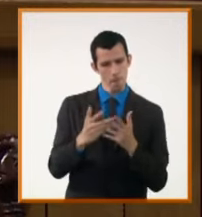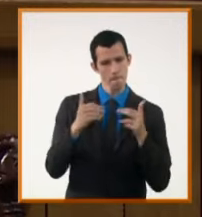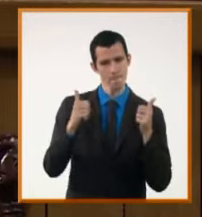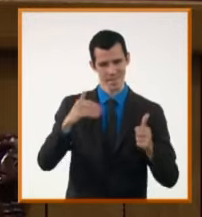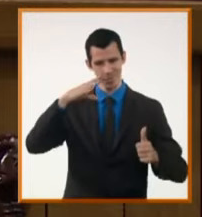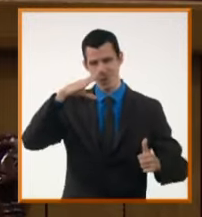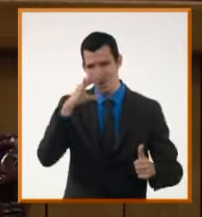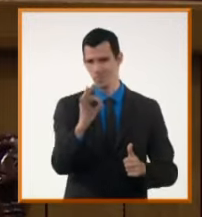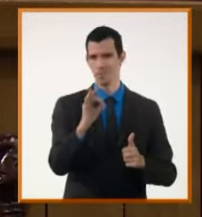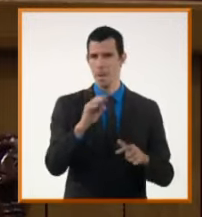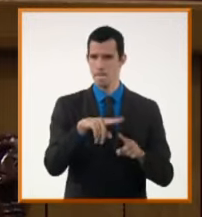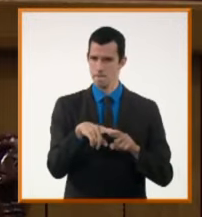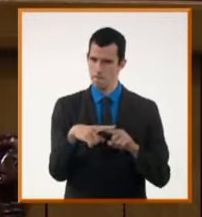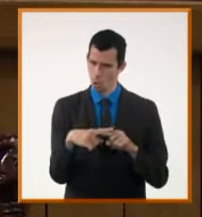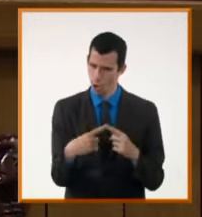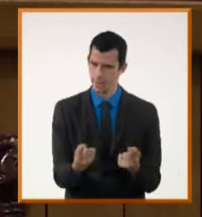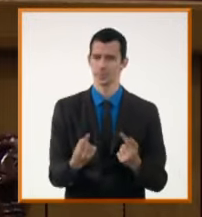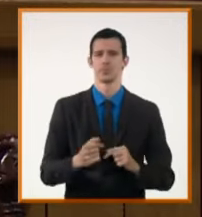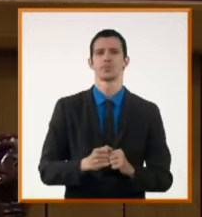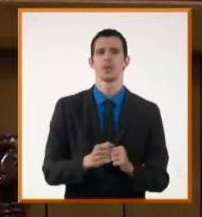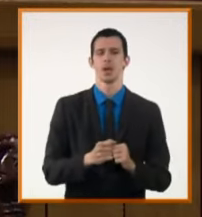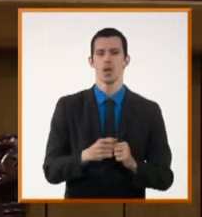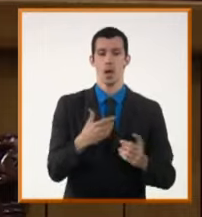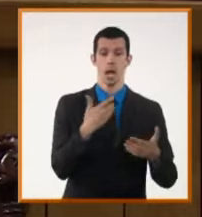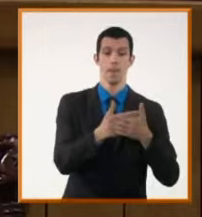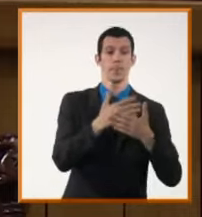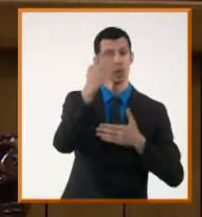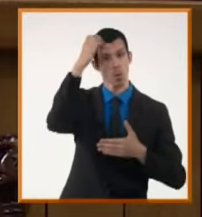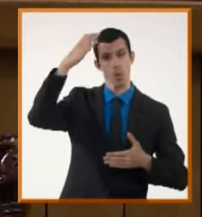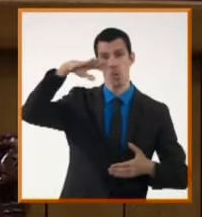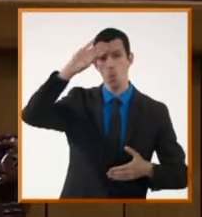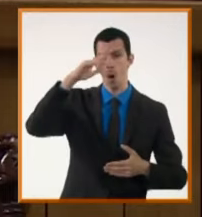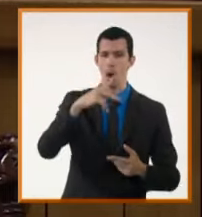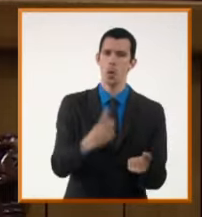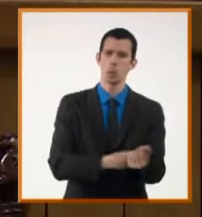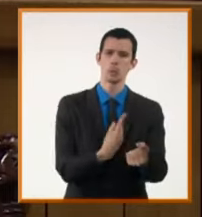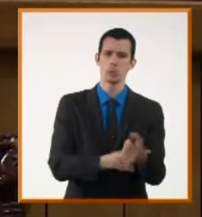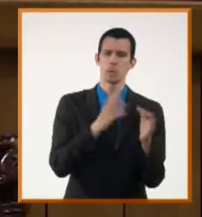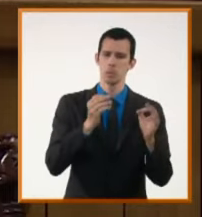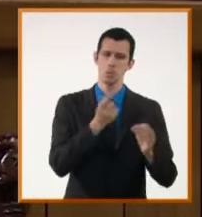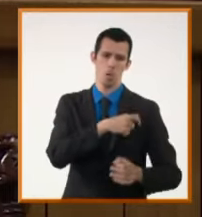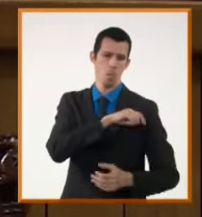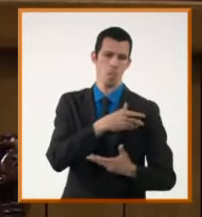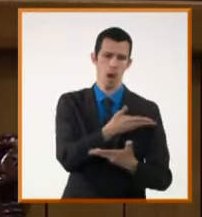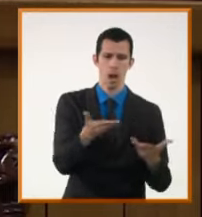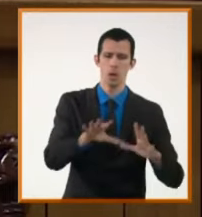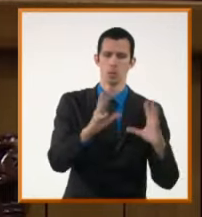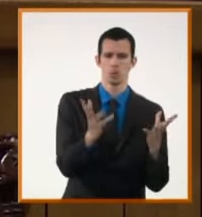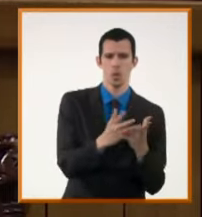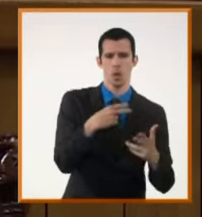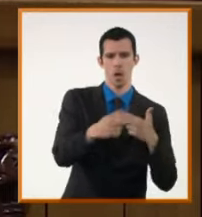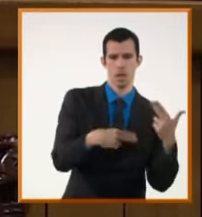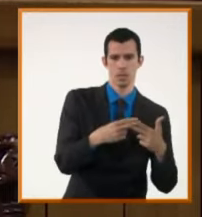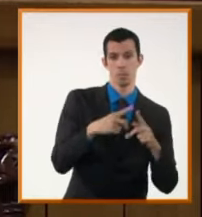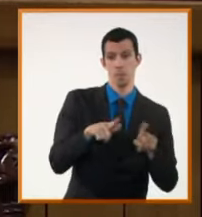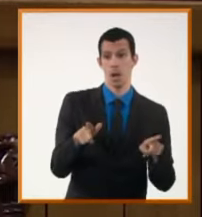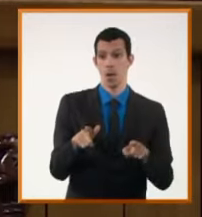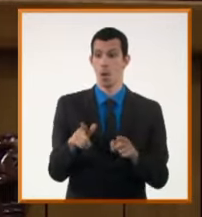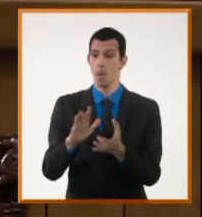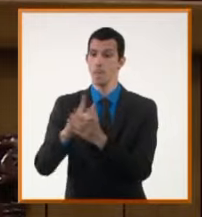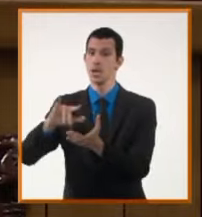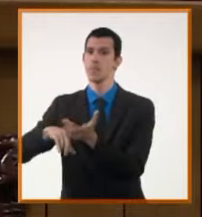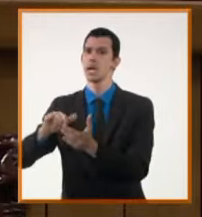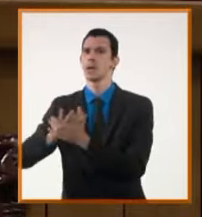pueblo. Pero yo tengo también que reconocer aquí justamente que ninguna MIPYME le pone con una pistola en el